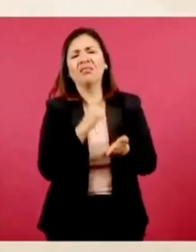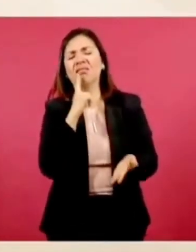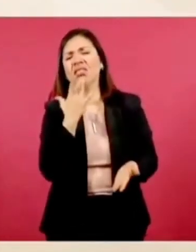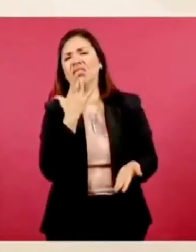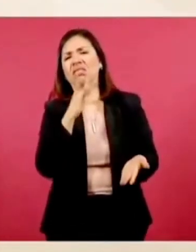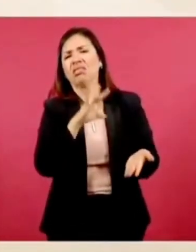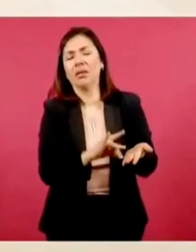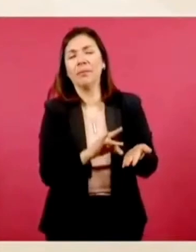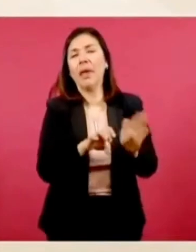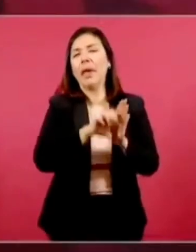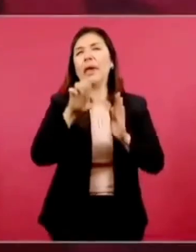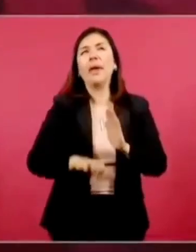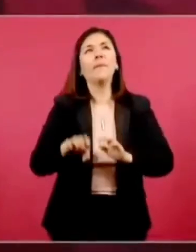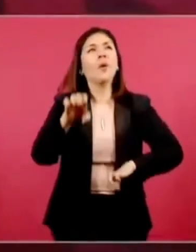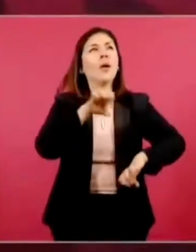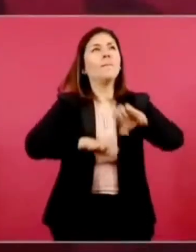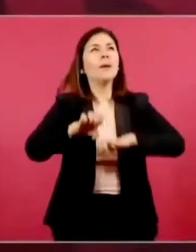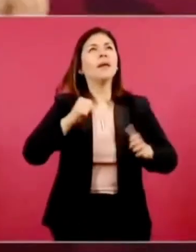Sabrita,